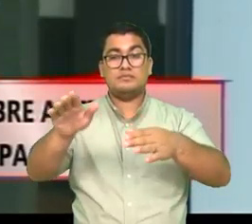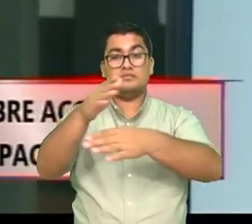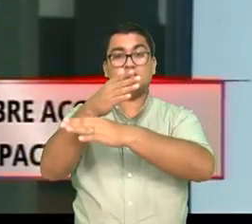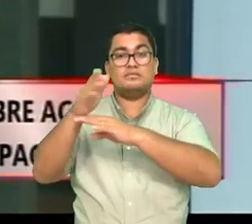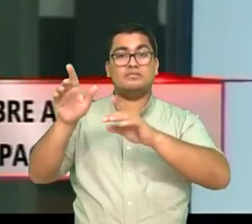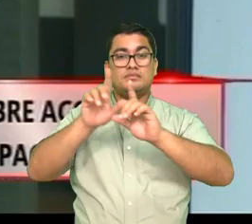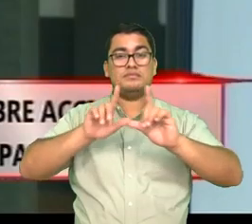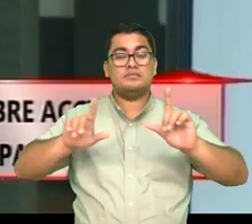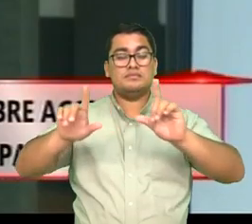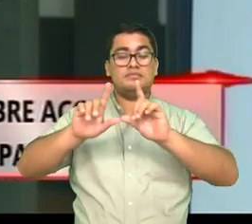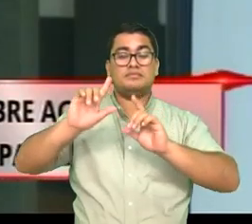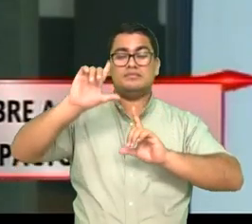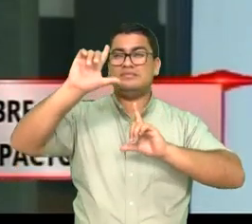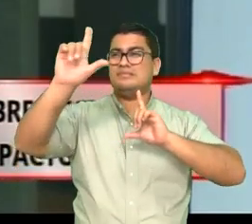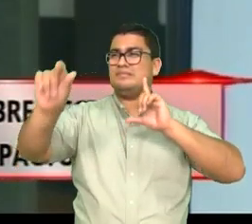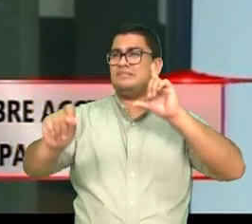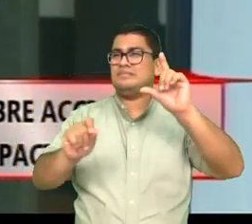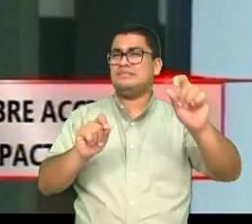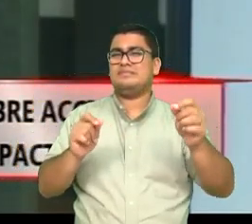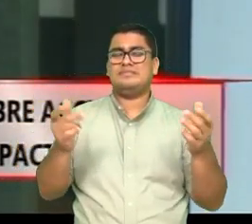quedado aislados o aquellos lugares donde